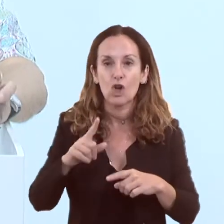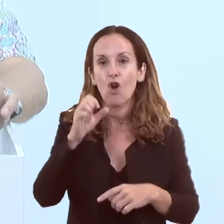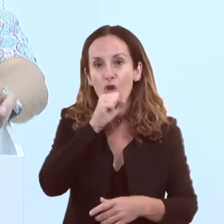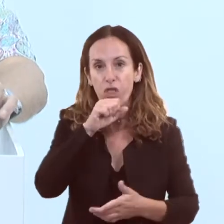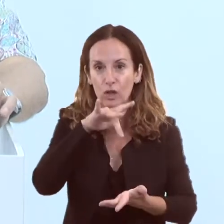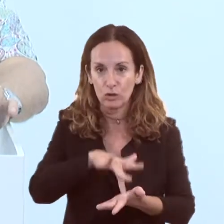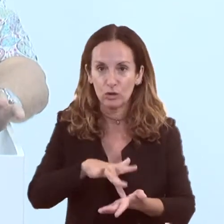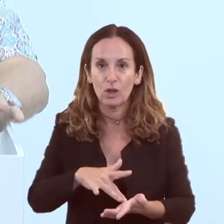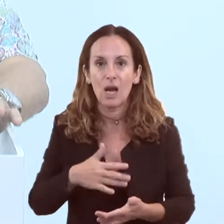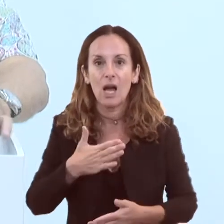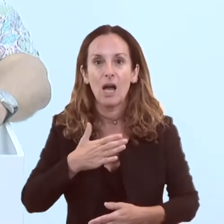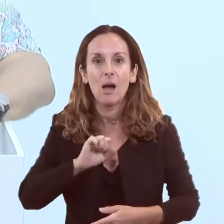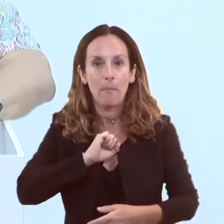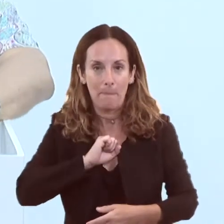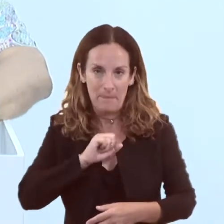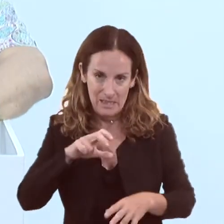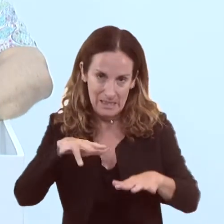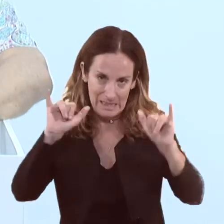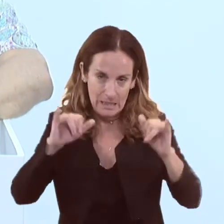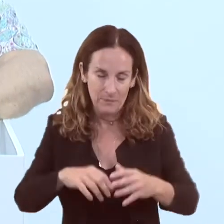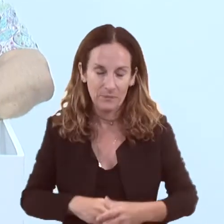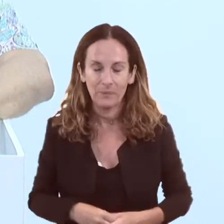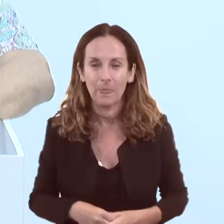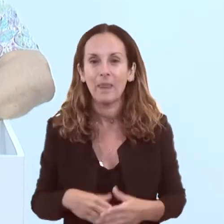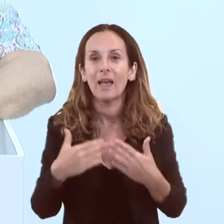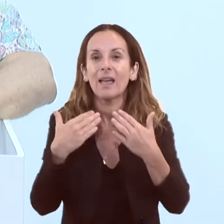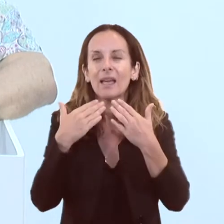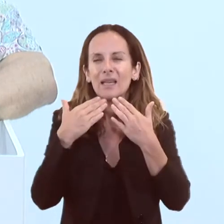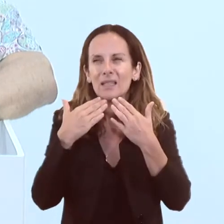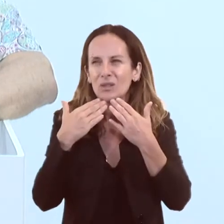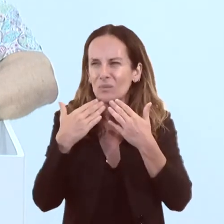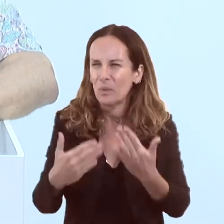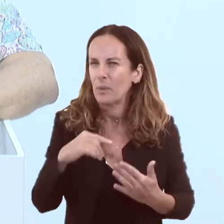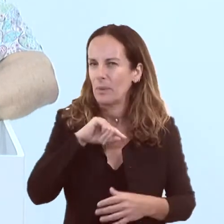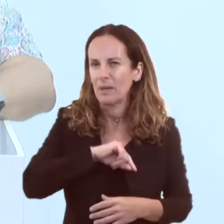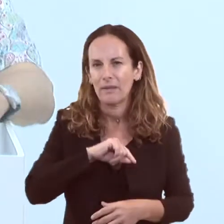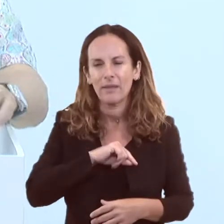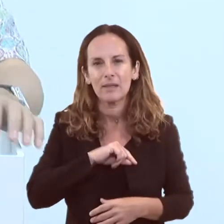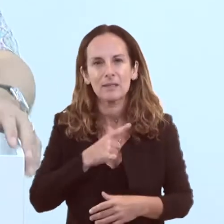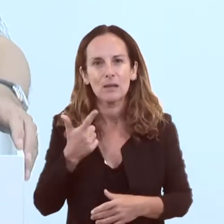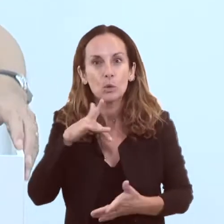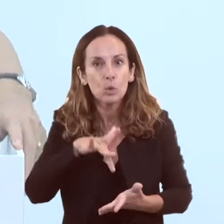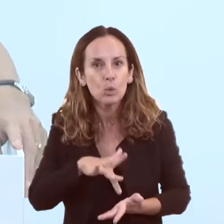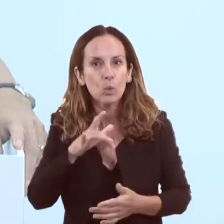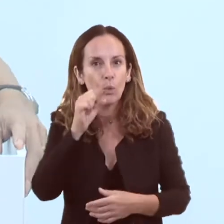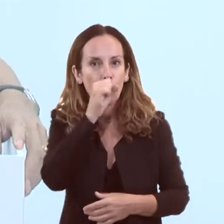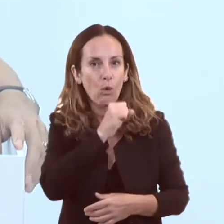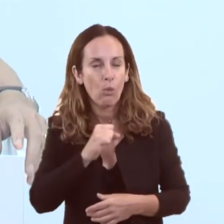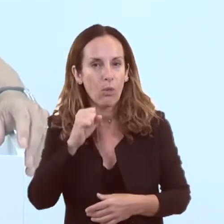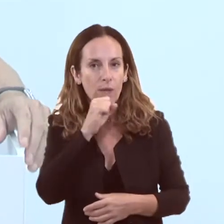agradezco muchísimo tener oportunidad de tocar en un lugar del